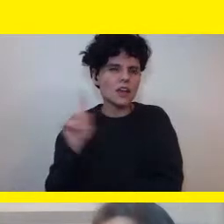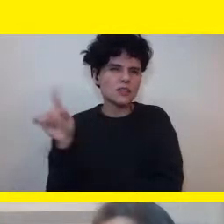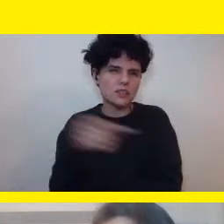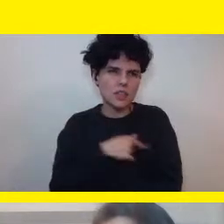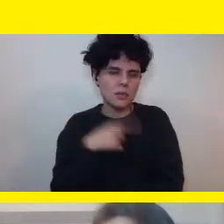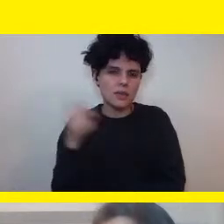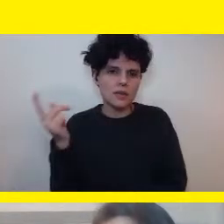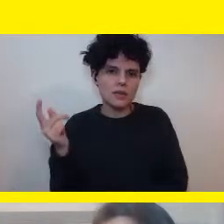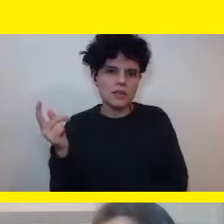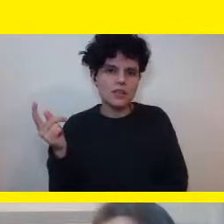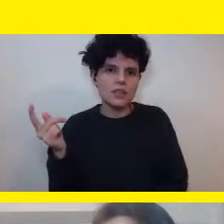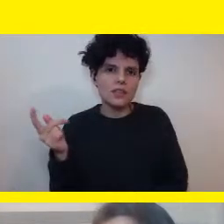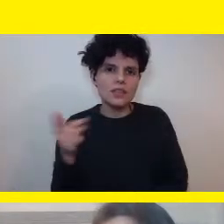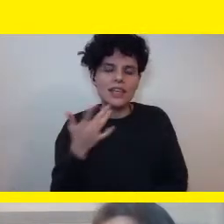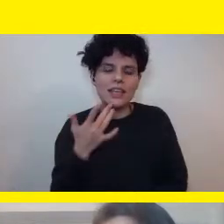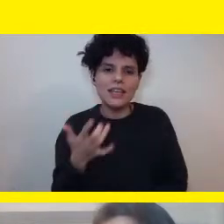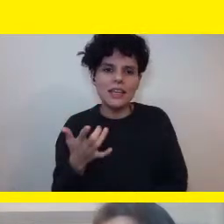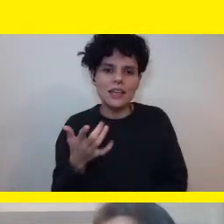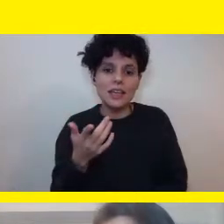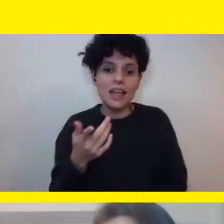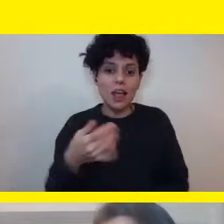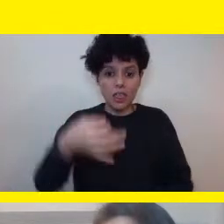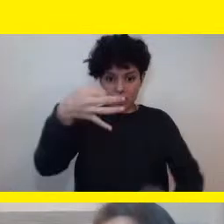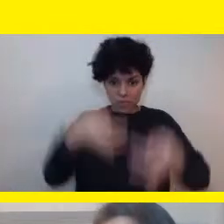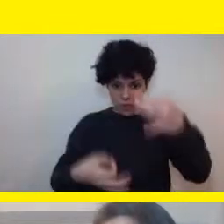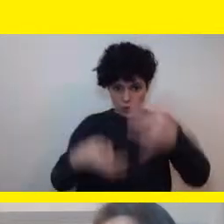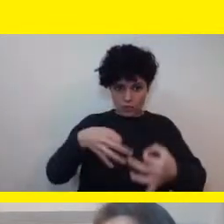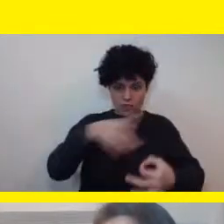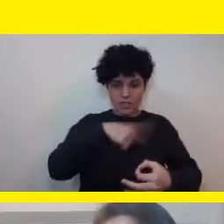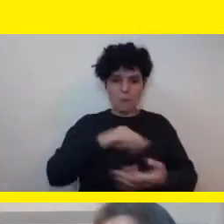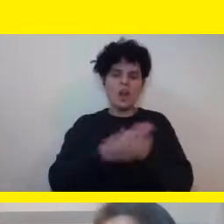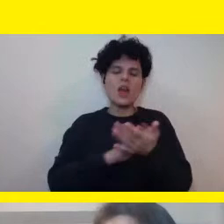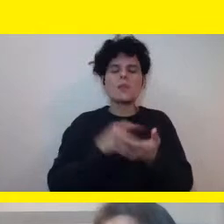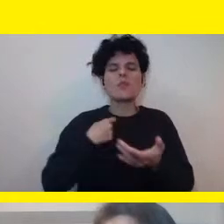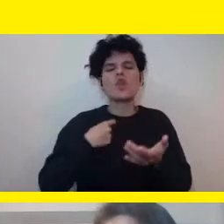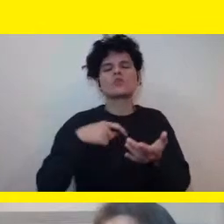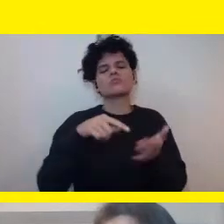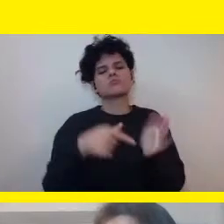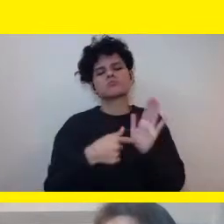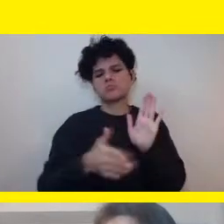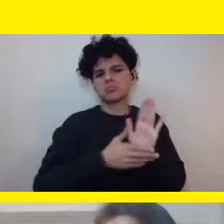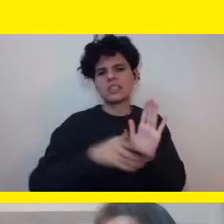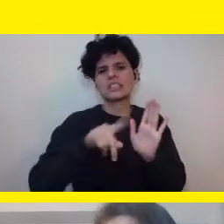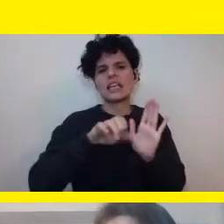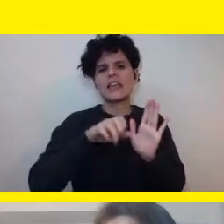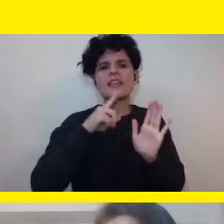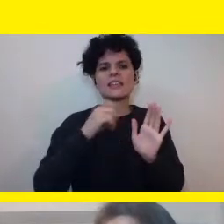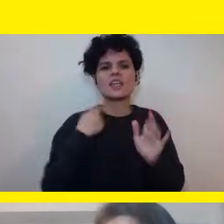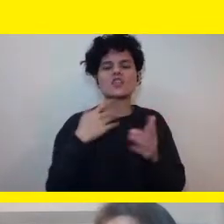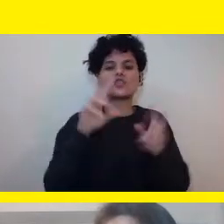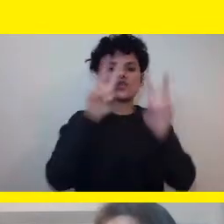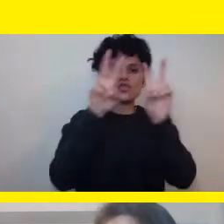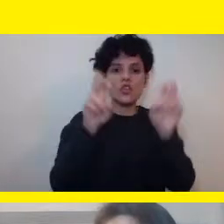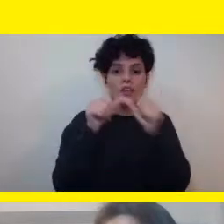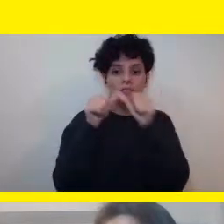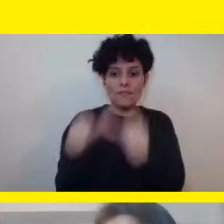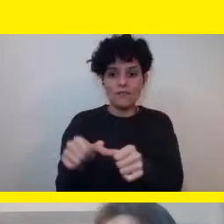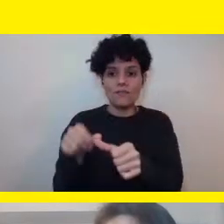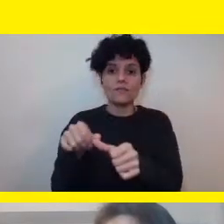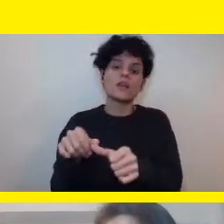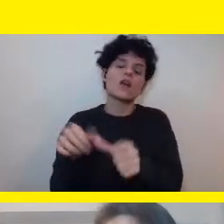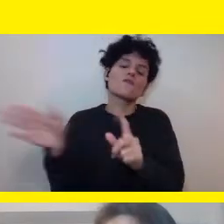En nuestros tribunales de justicia, cuando uno ve, por ejemplo, las sentencias relacionadas con violencia sexual ejercida sobre la mujer, me